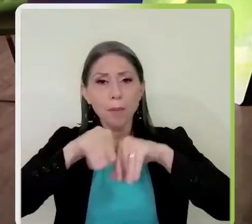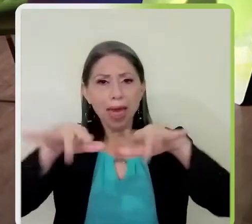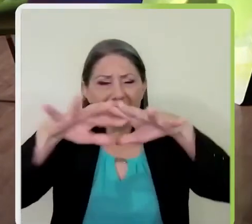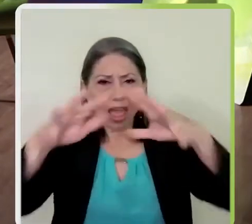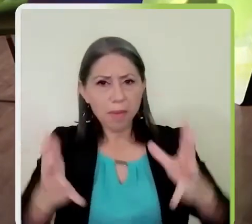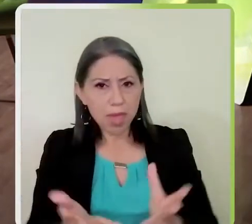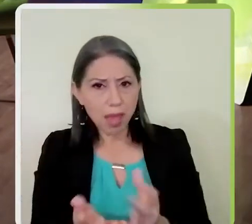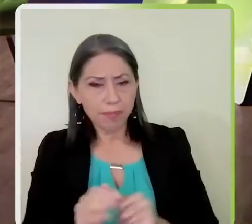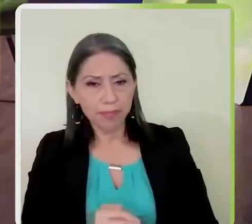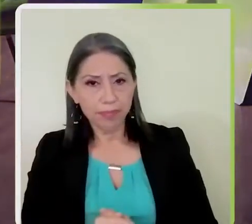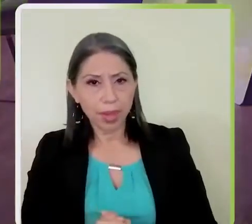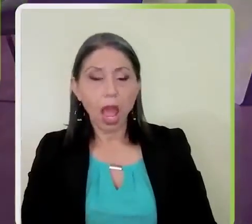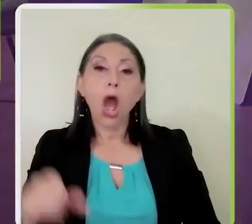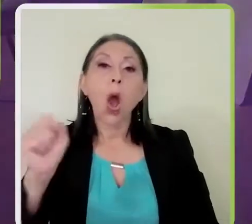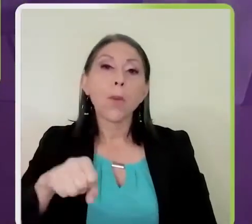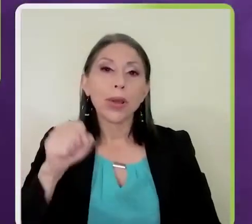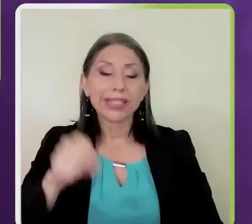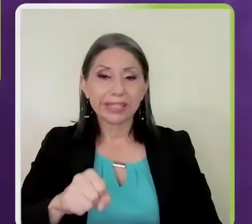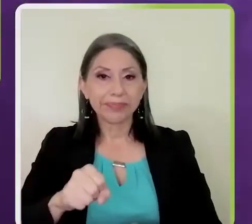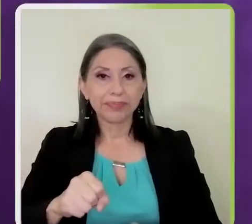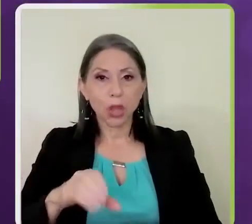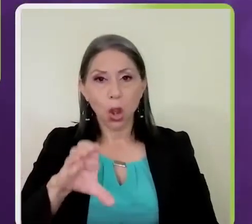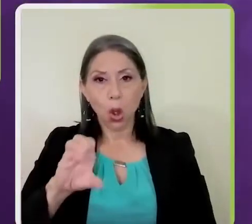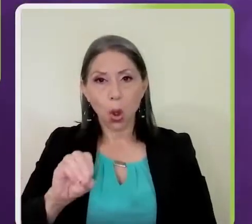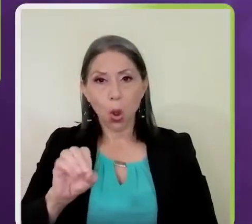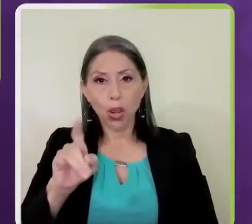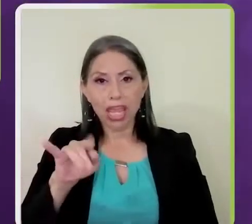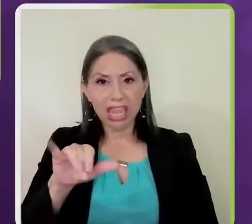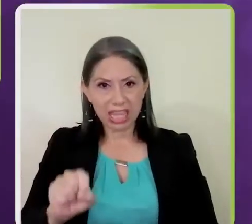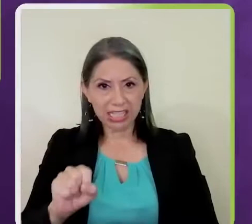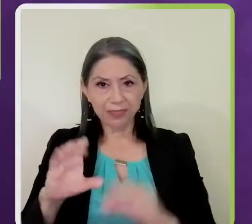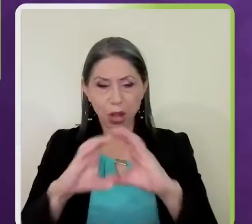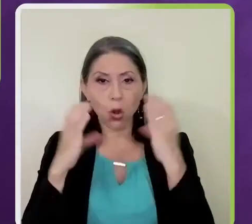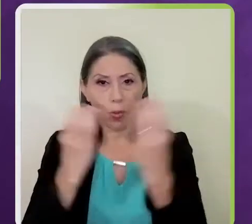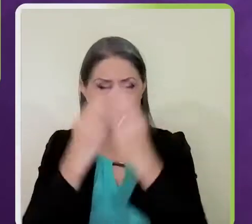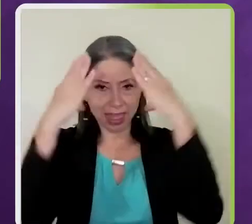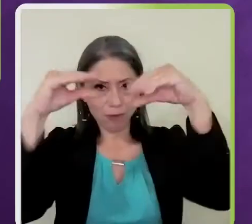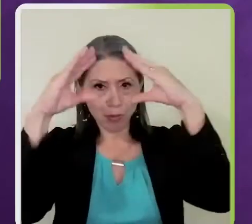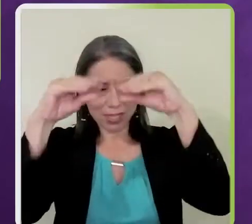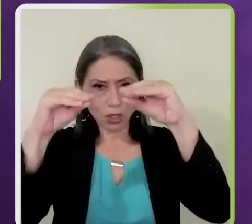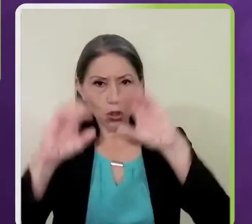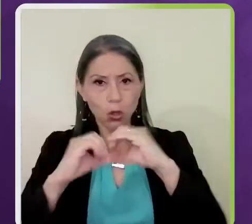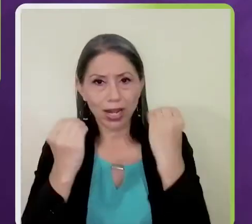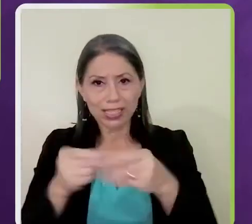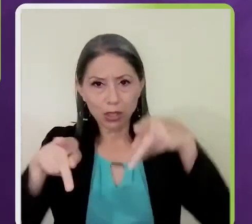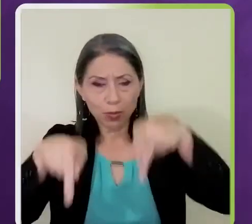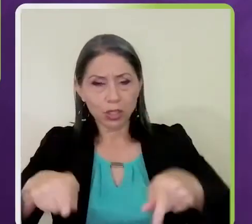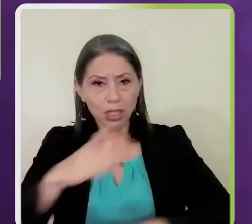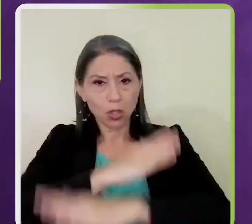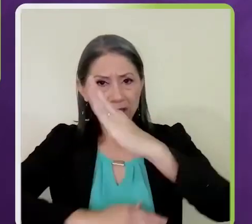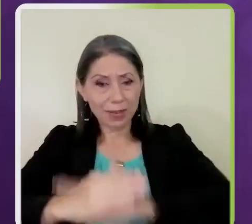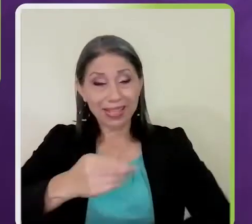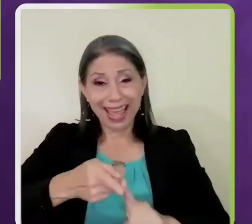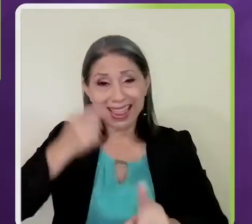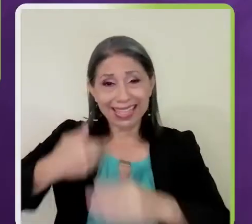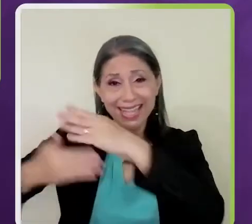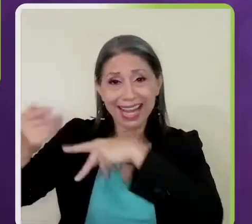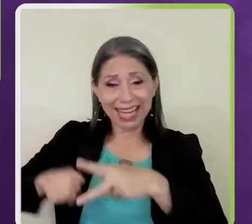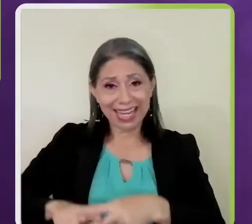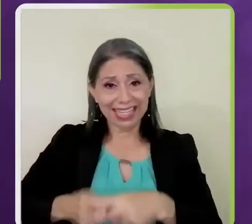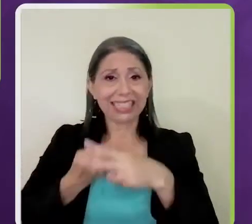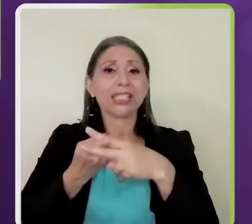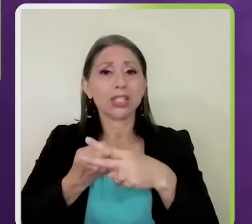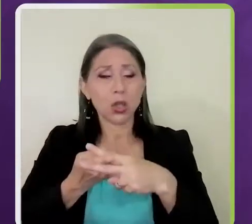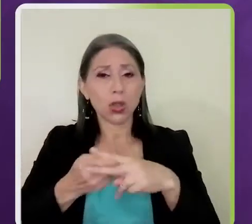Sí, bueno, por parte de COINDIS, del Comité de Información de las Organizaciones de Personas con Discapacidad, desde el inicio de lo que fue